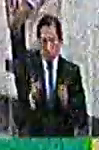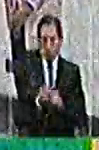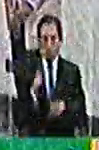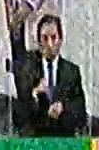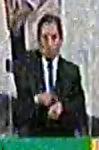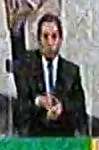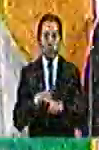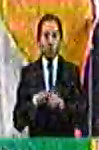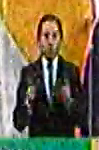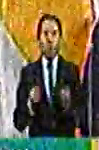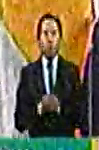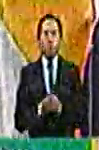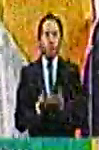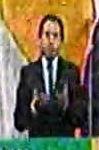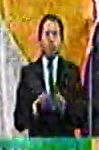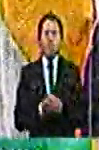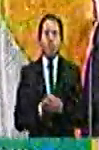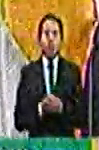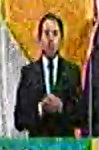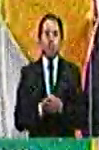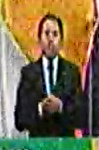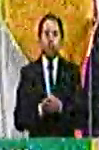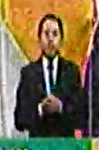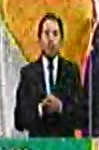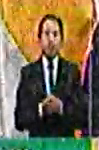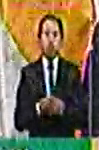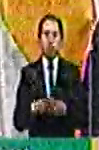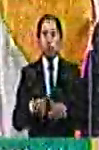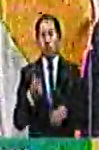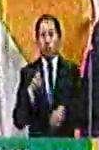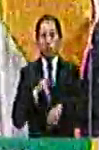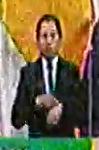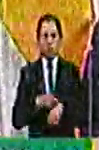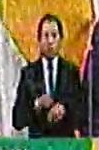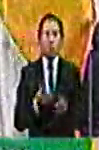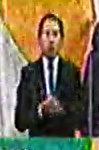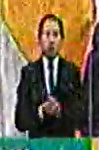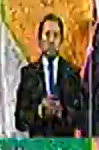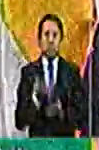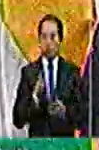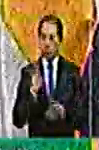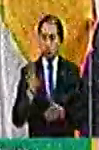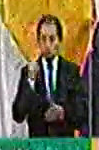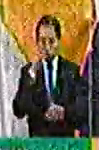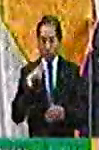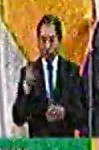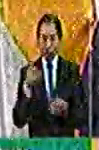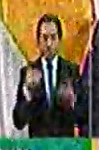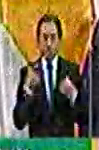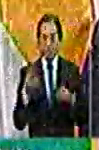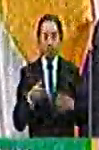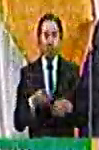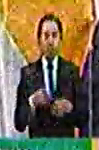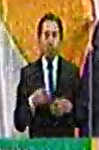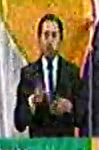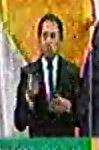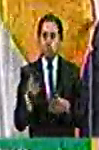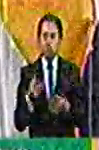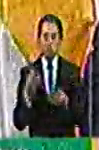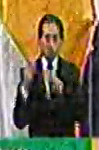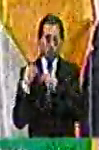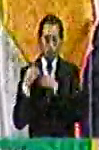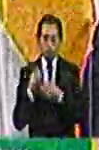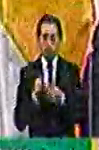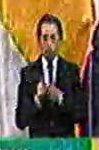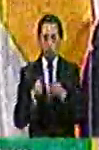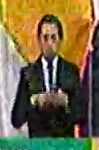pero ya habrá ocasión de en que Adriana tenga una conducción del